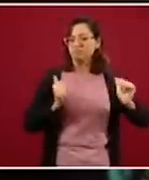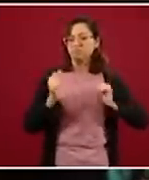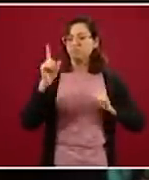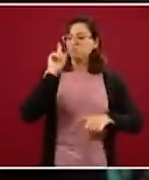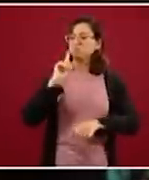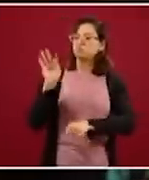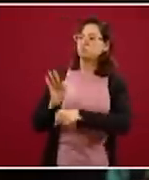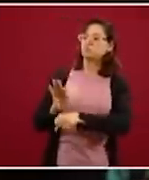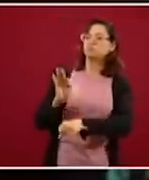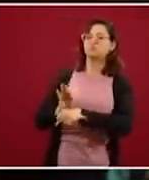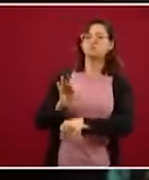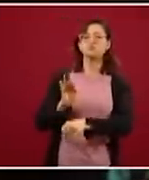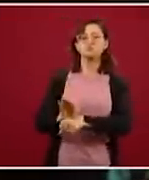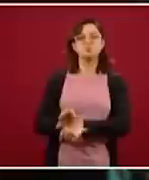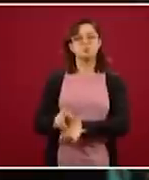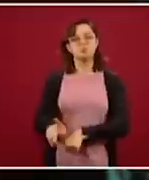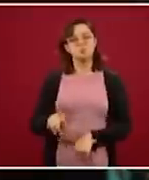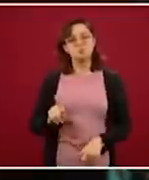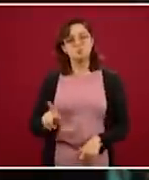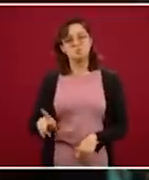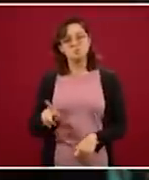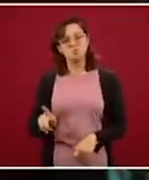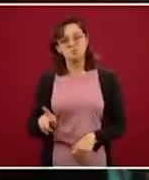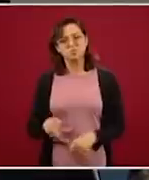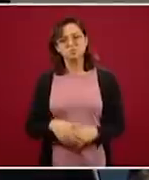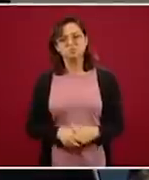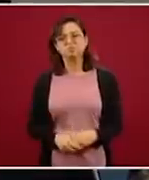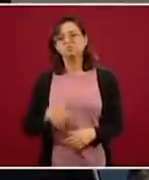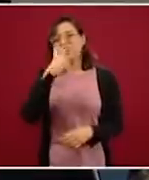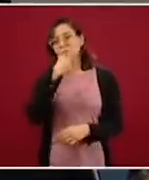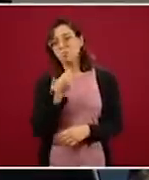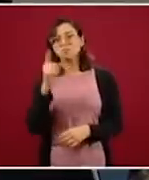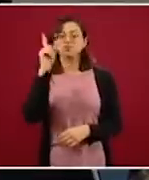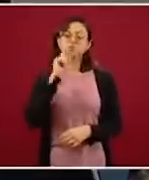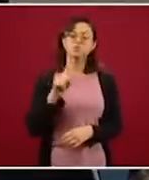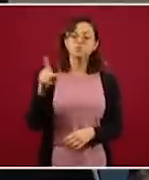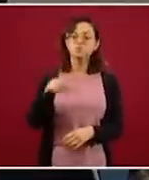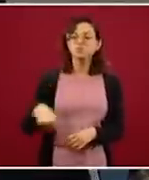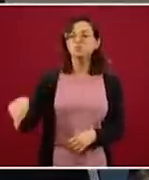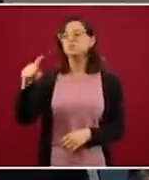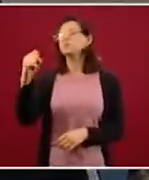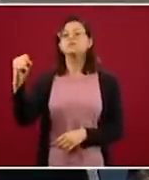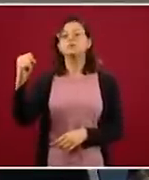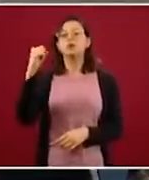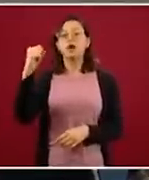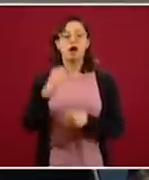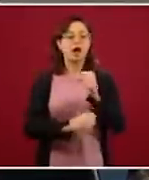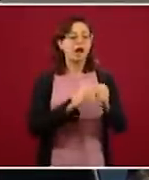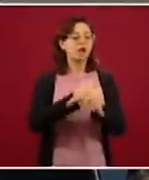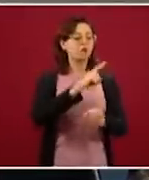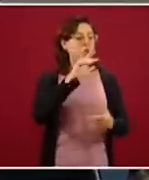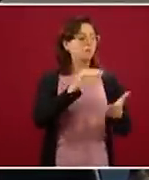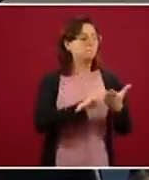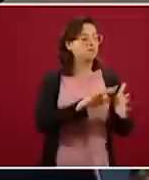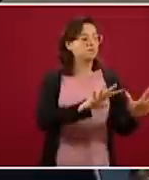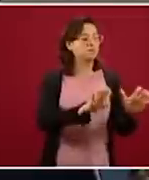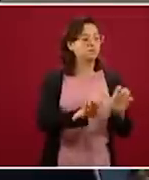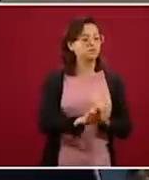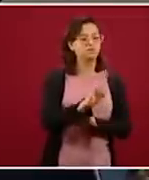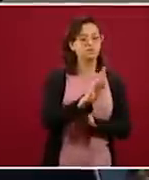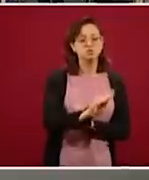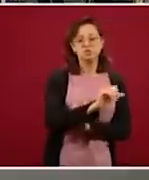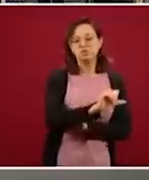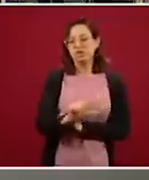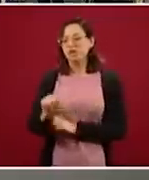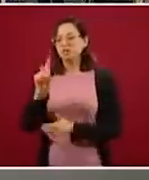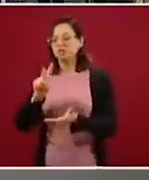feminismo. Les pregunto a las y a los feministas dónde estuvieron entre 1990 y